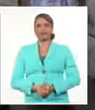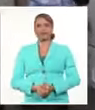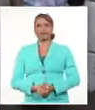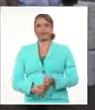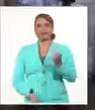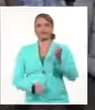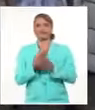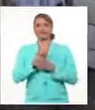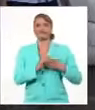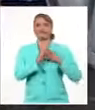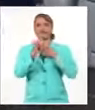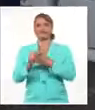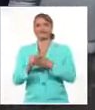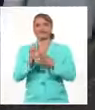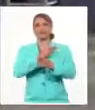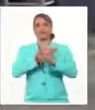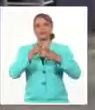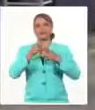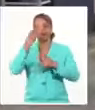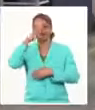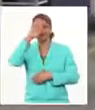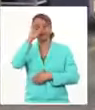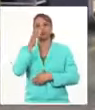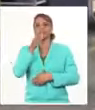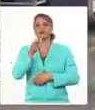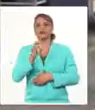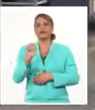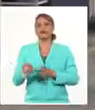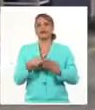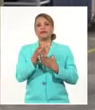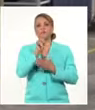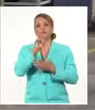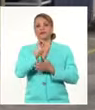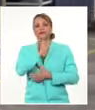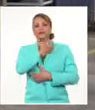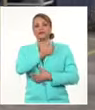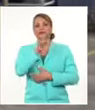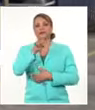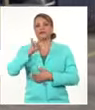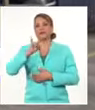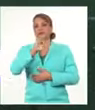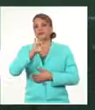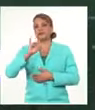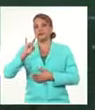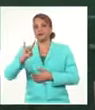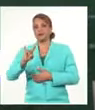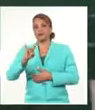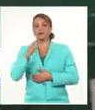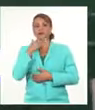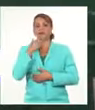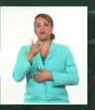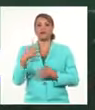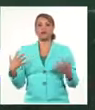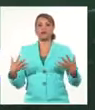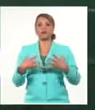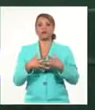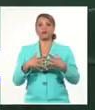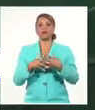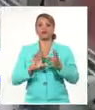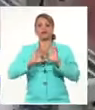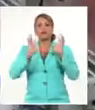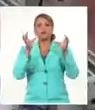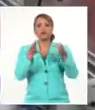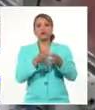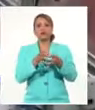Fundada por el líder histórico de la revolución, Fidel Castro Ruz, el 2 de diciembre de 1979, como un gran combinado que integraba todos